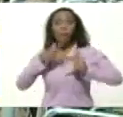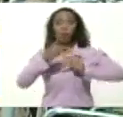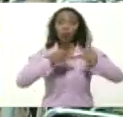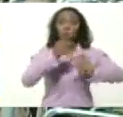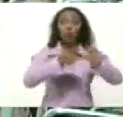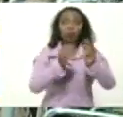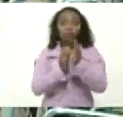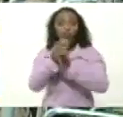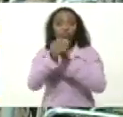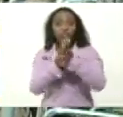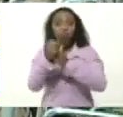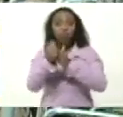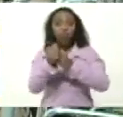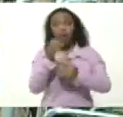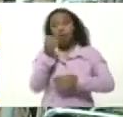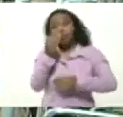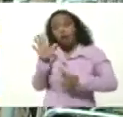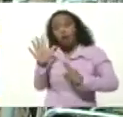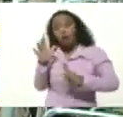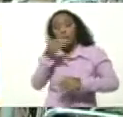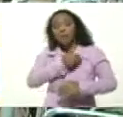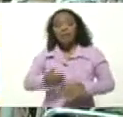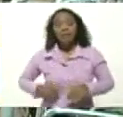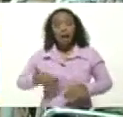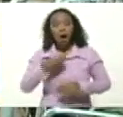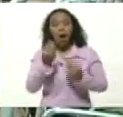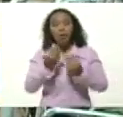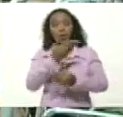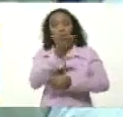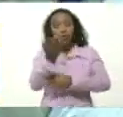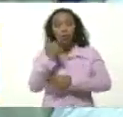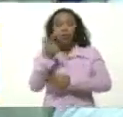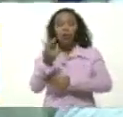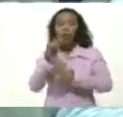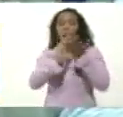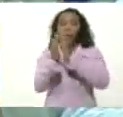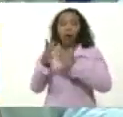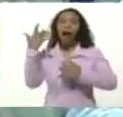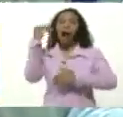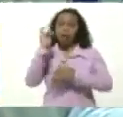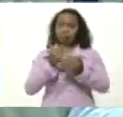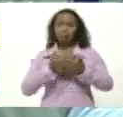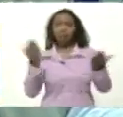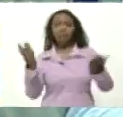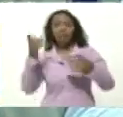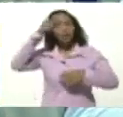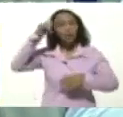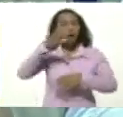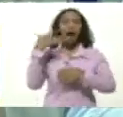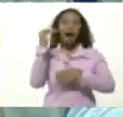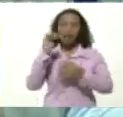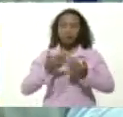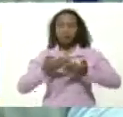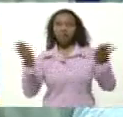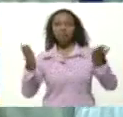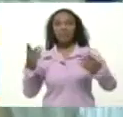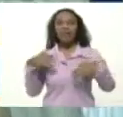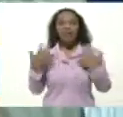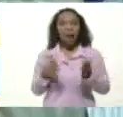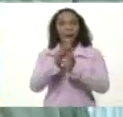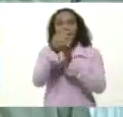emprende. Bueno, presidente, aquí, como usted lo dijo, la comuna tiene con qué, la ciudad comunal tiene con qué